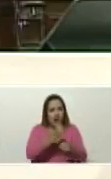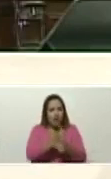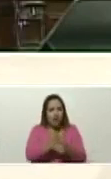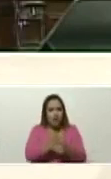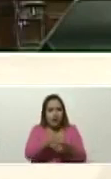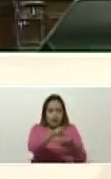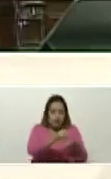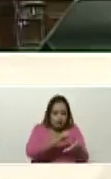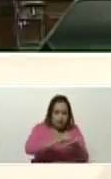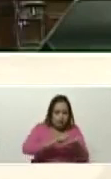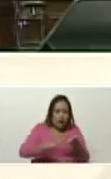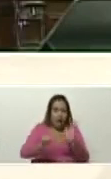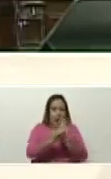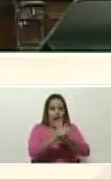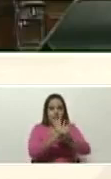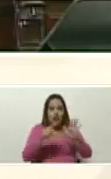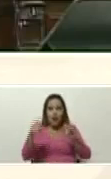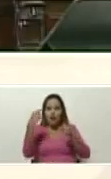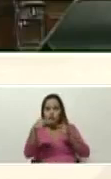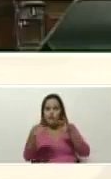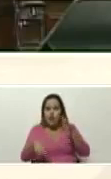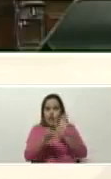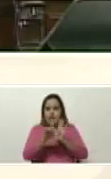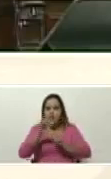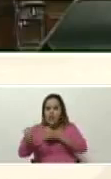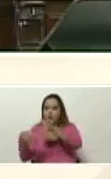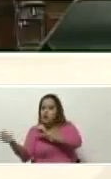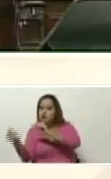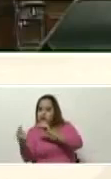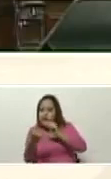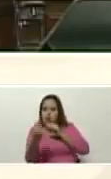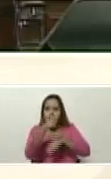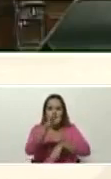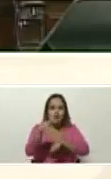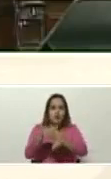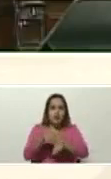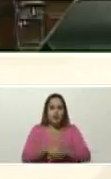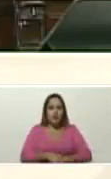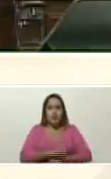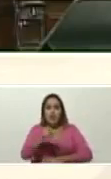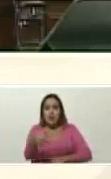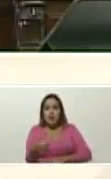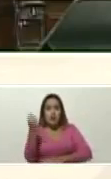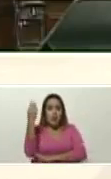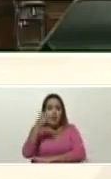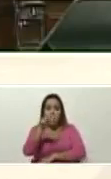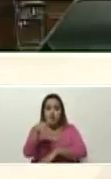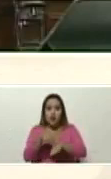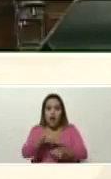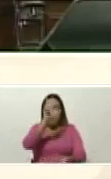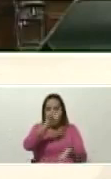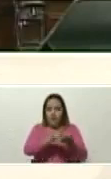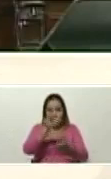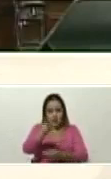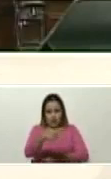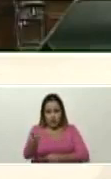los artículos de esas leyes, que después iban al debate, a la consulta nacional, y después iban a la plenaria de la Asamblea Nacional para su